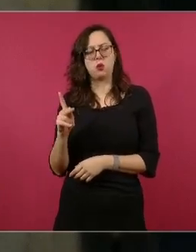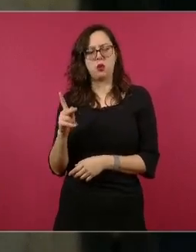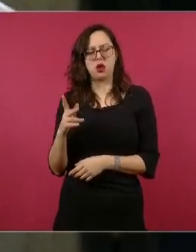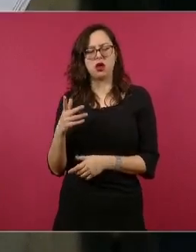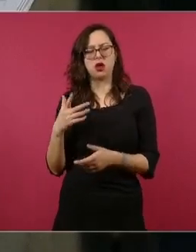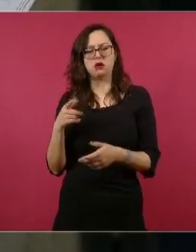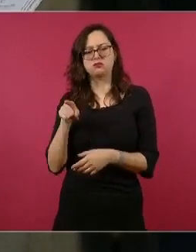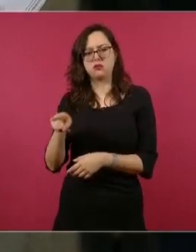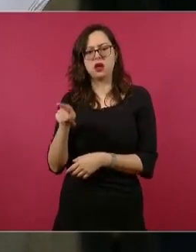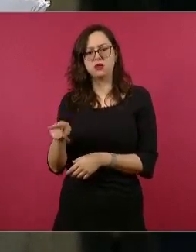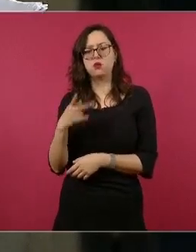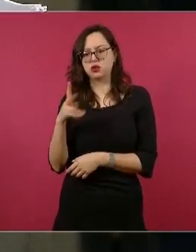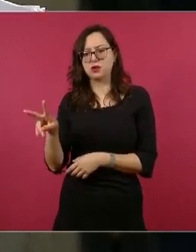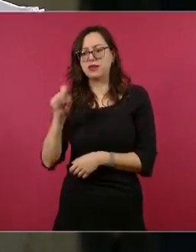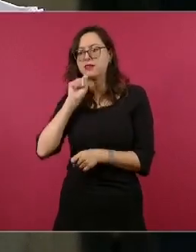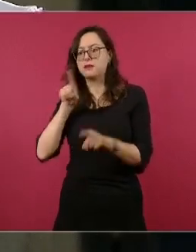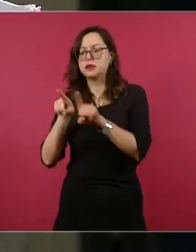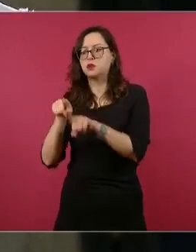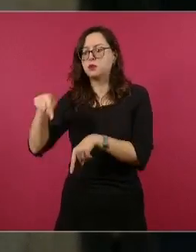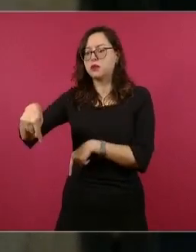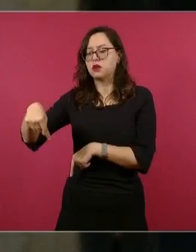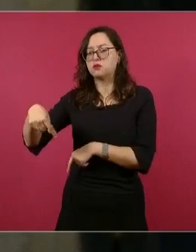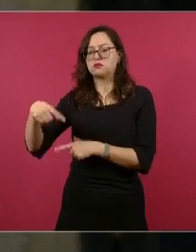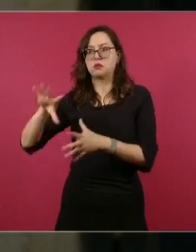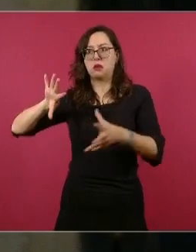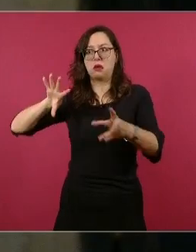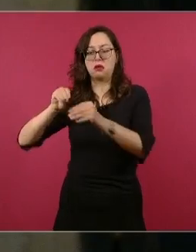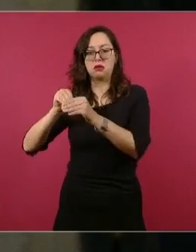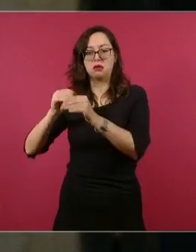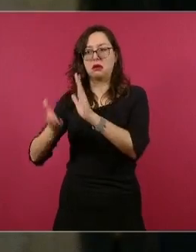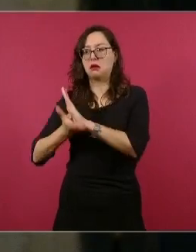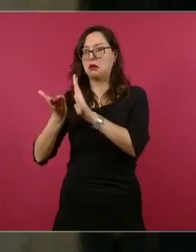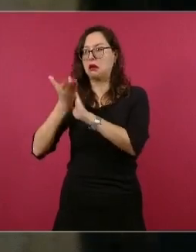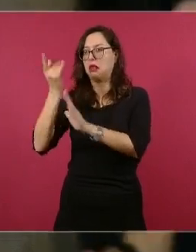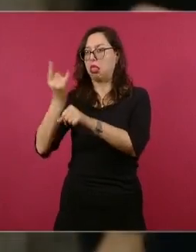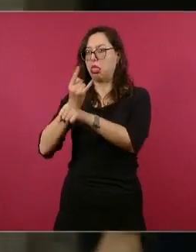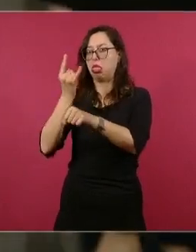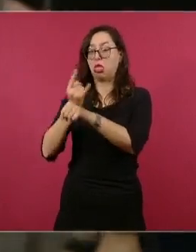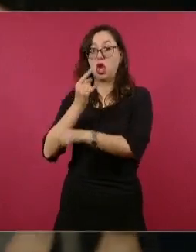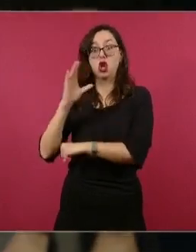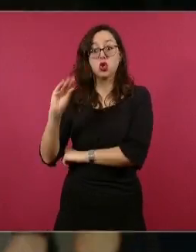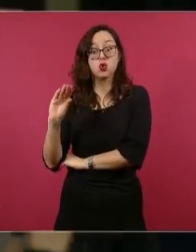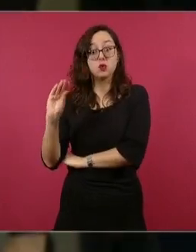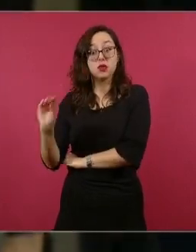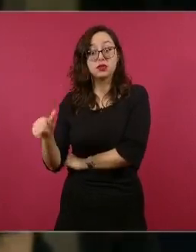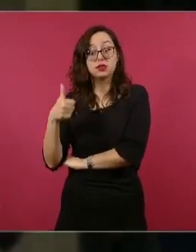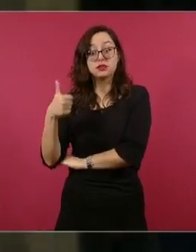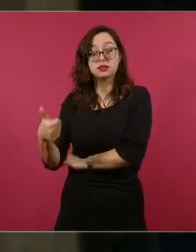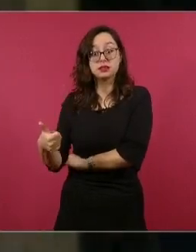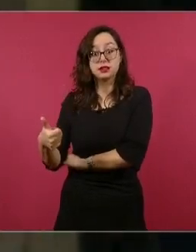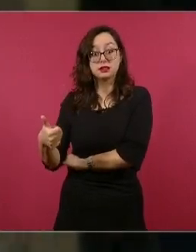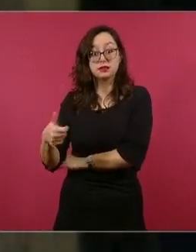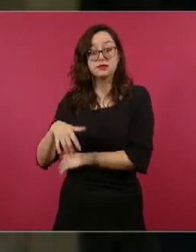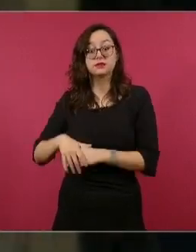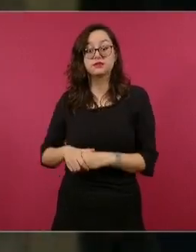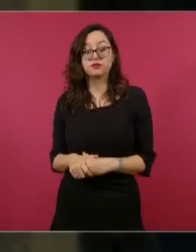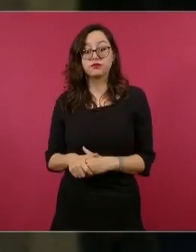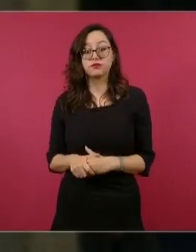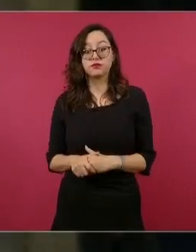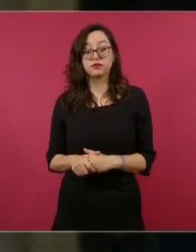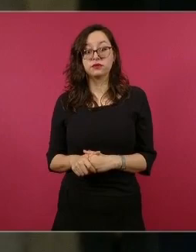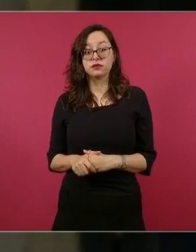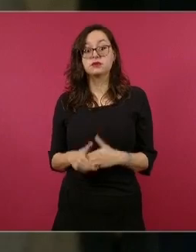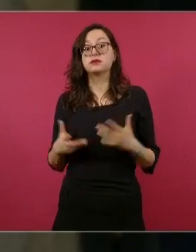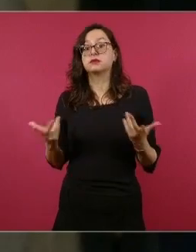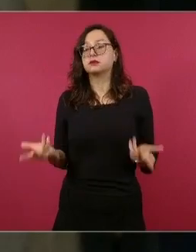estamos hablando de 96. Y bueno, los Orcones, esta problemática